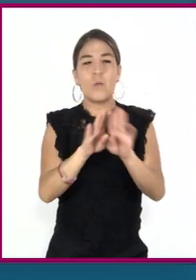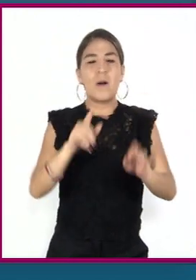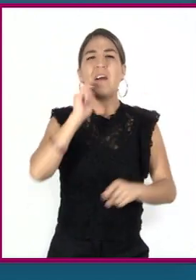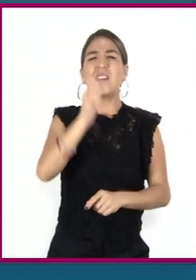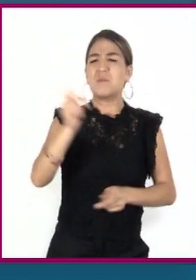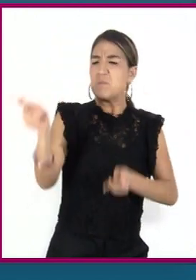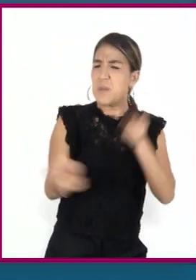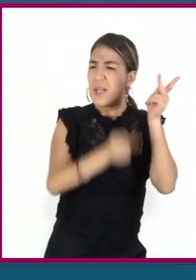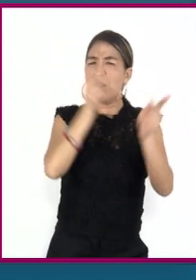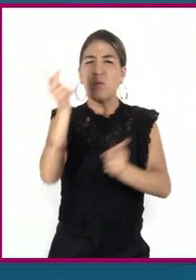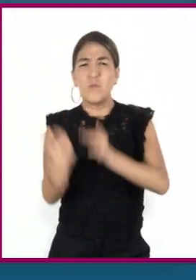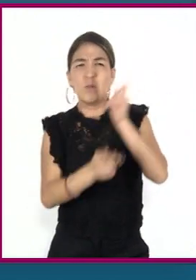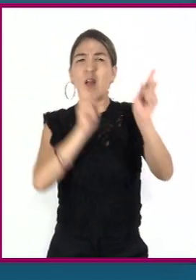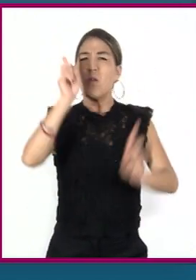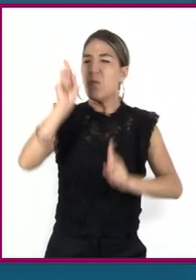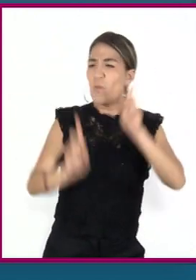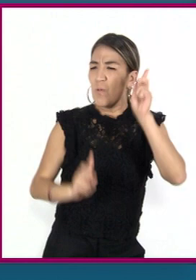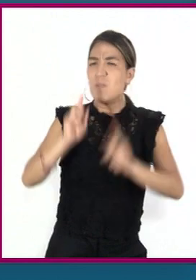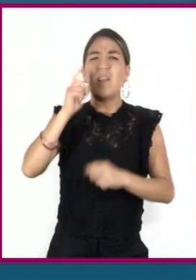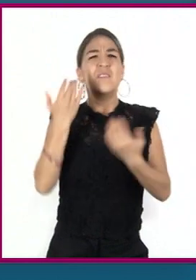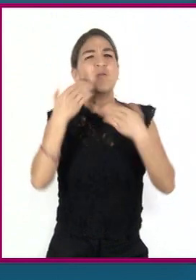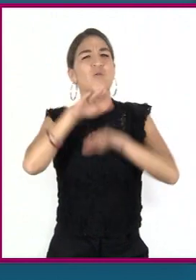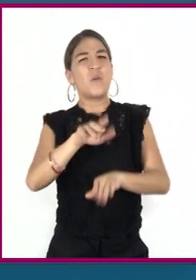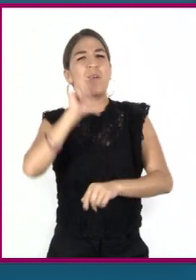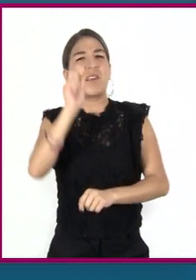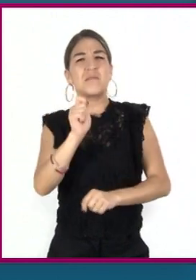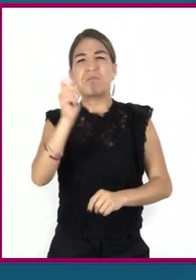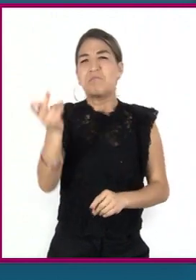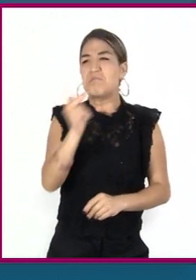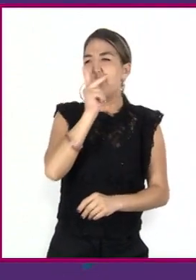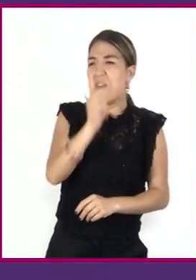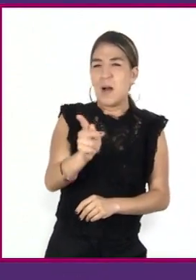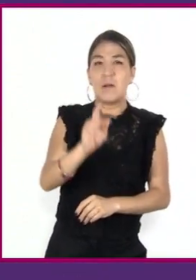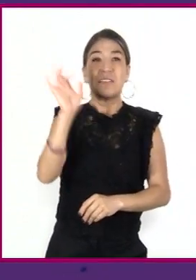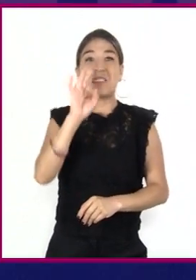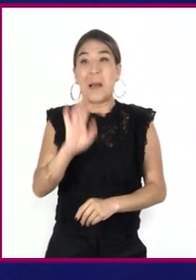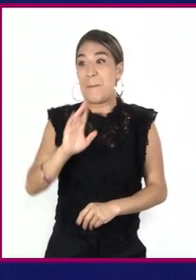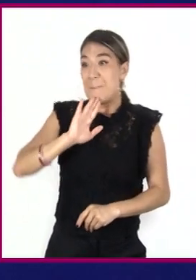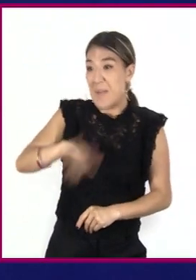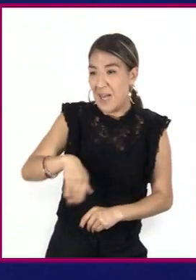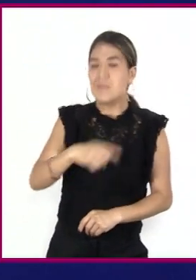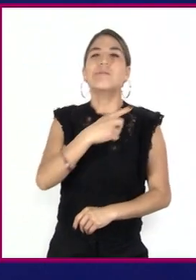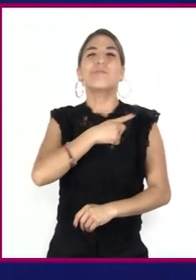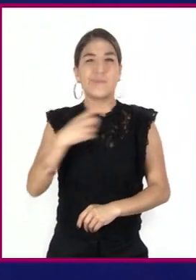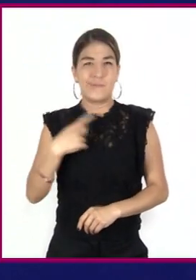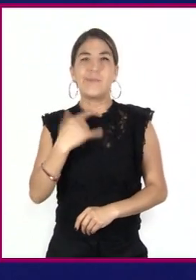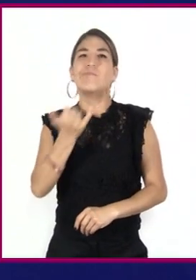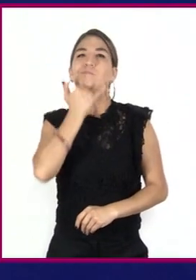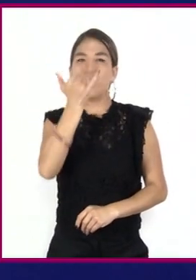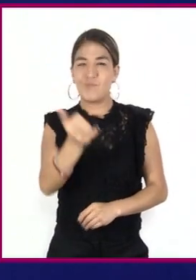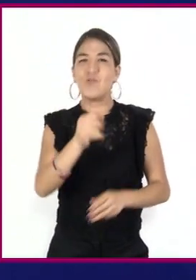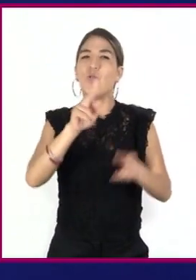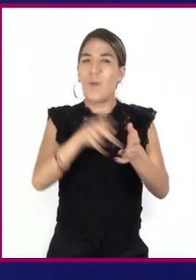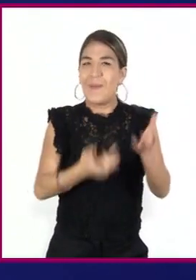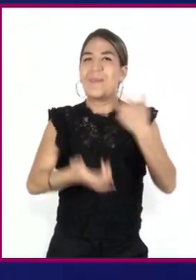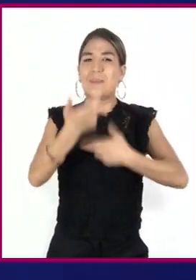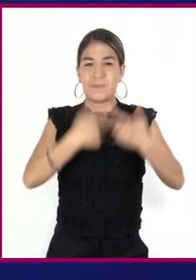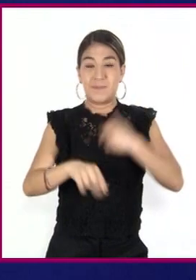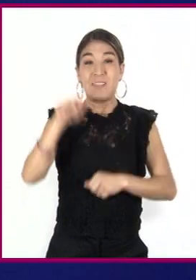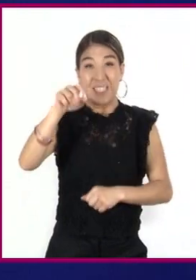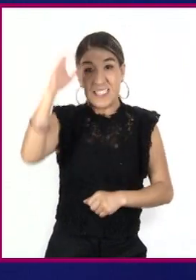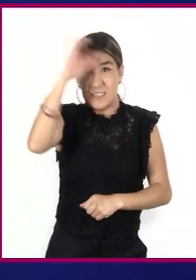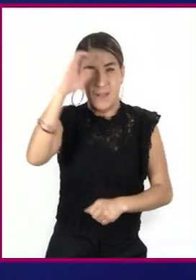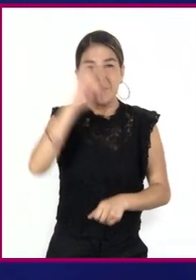cuestión, de dudar de cualquier afirmación y de corregir errores. Recuerden que la ciencia está en construcción y